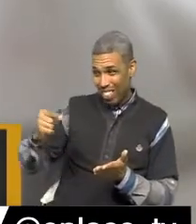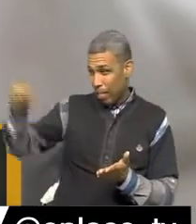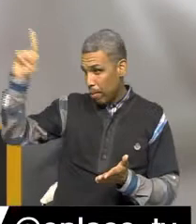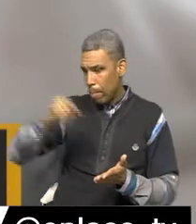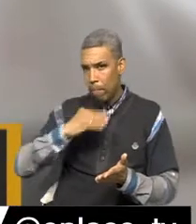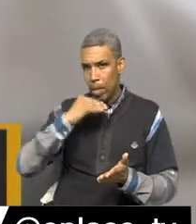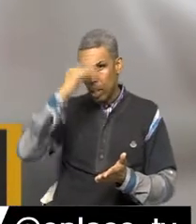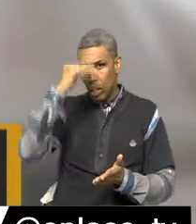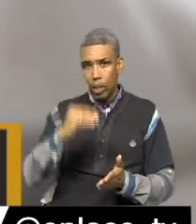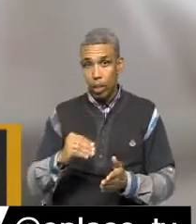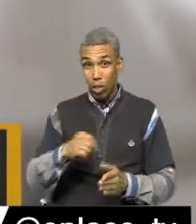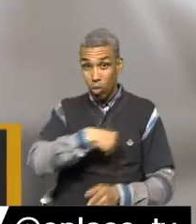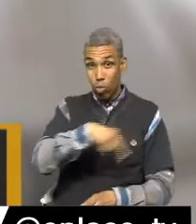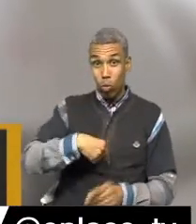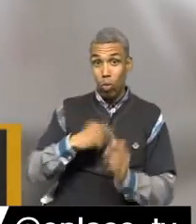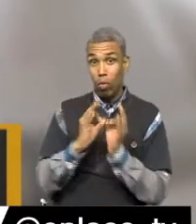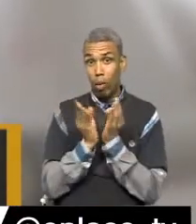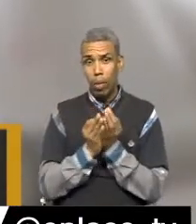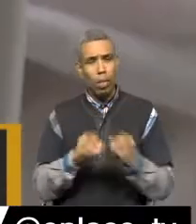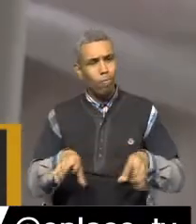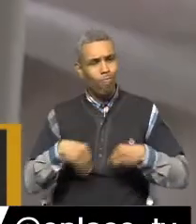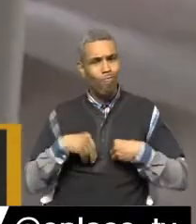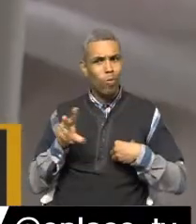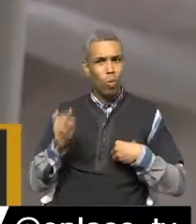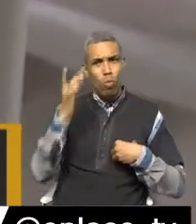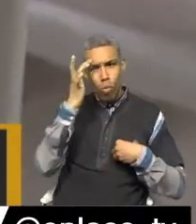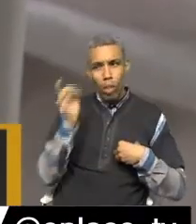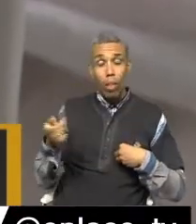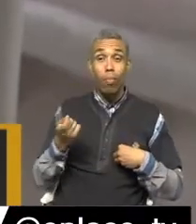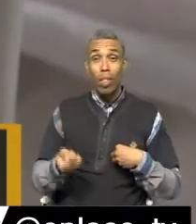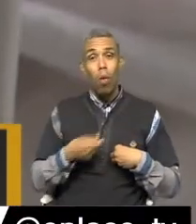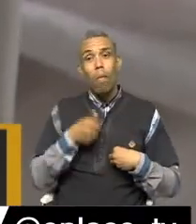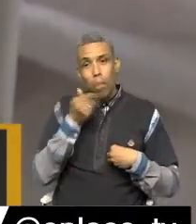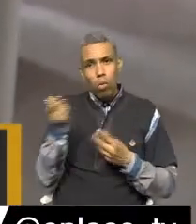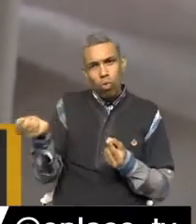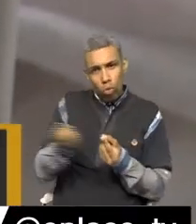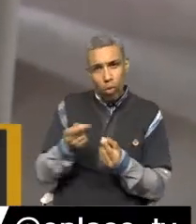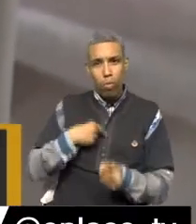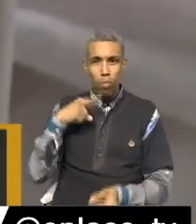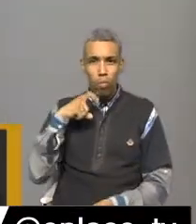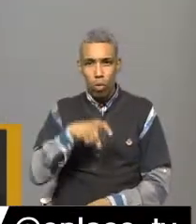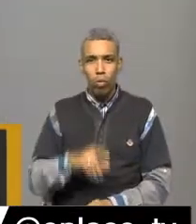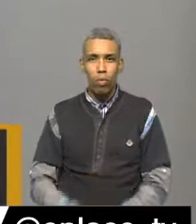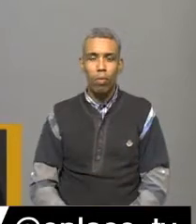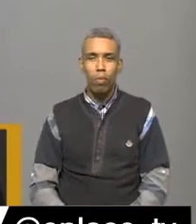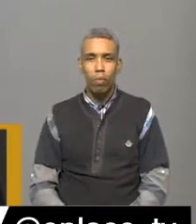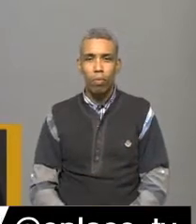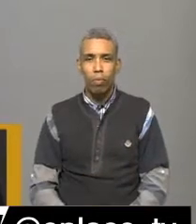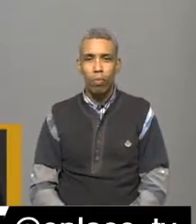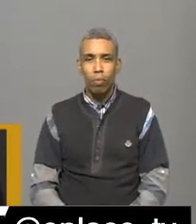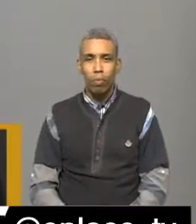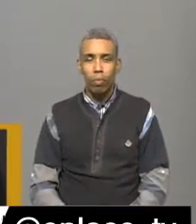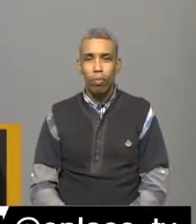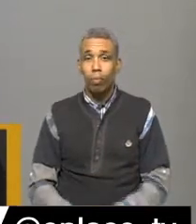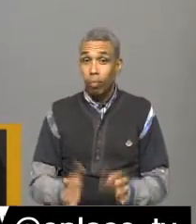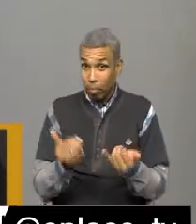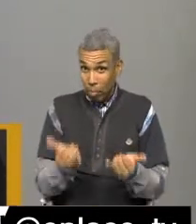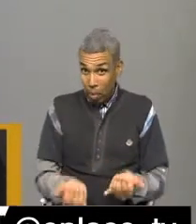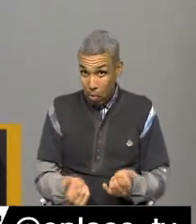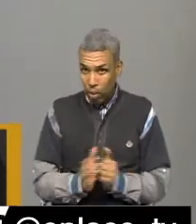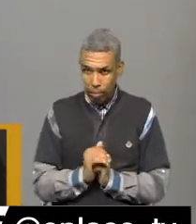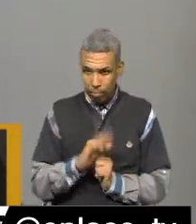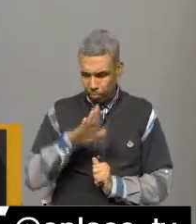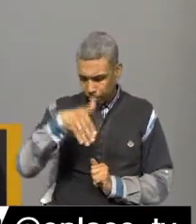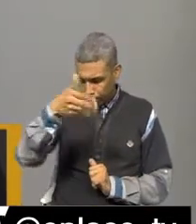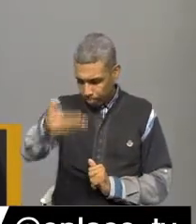La alternativa que se les ha planteado a los familiares de este paciente es el traslado hacia la ciudad de Medellín. De ahí a ahora pasaron 6 días